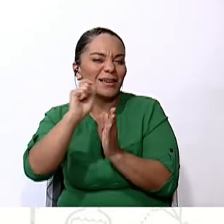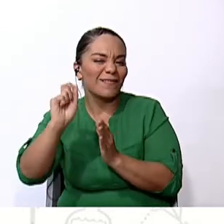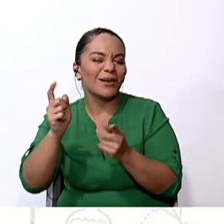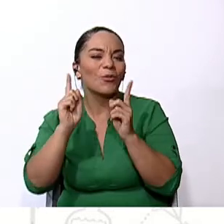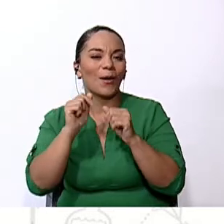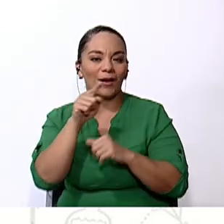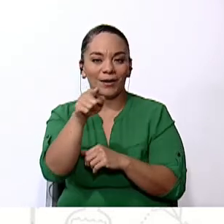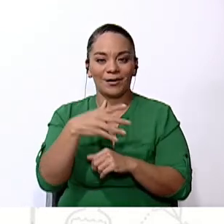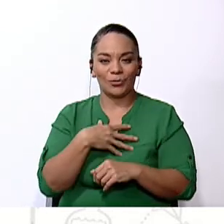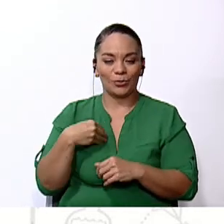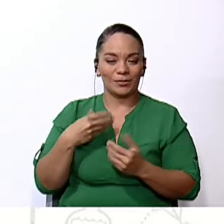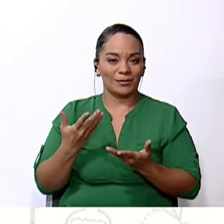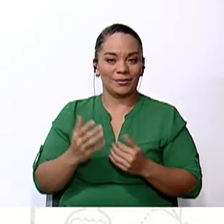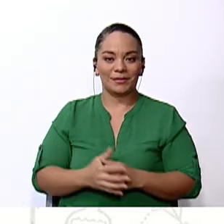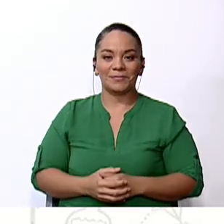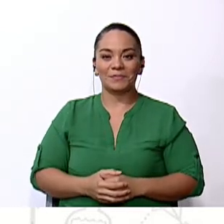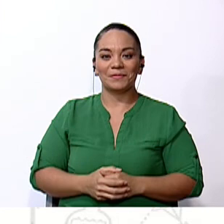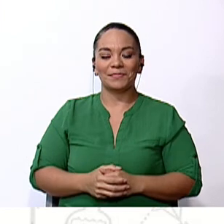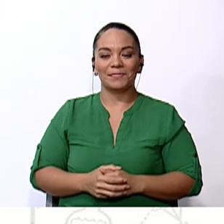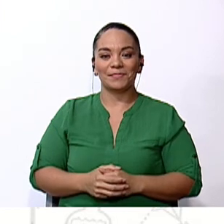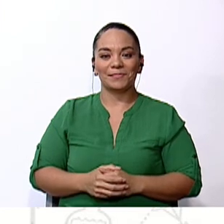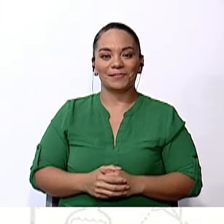cursiva?